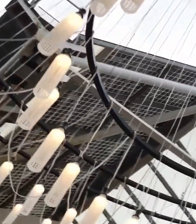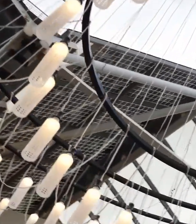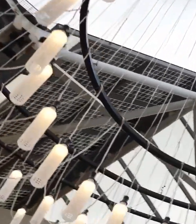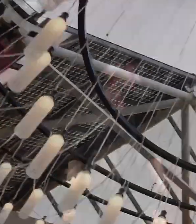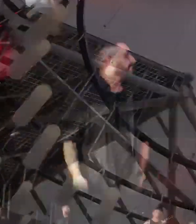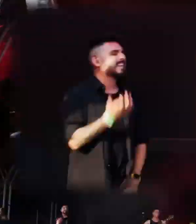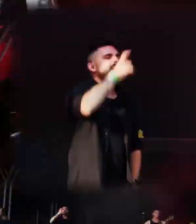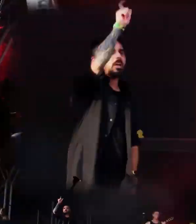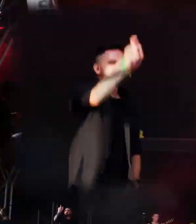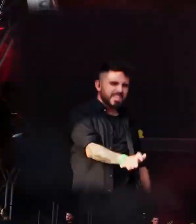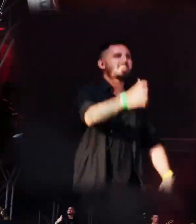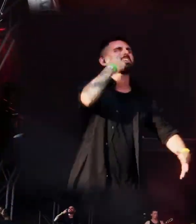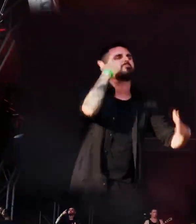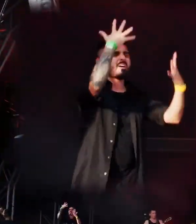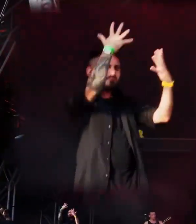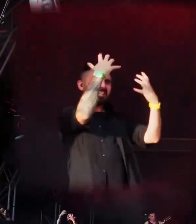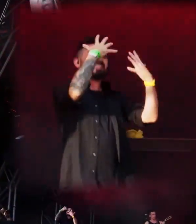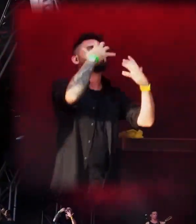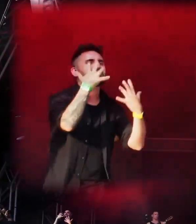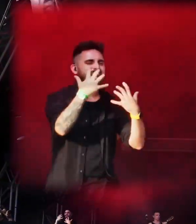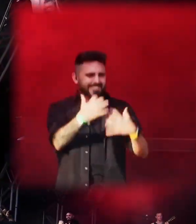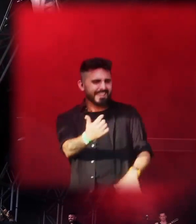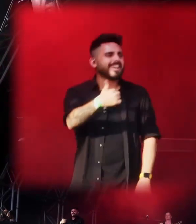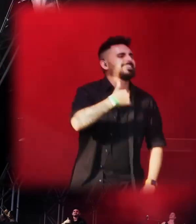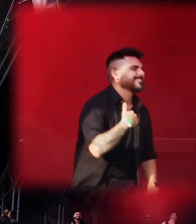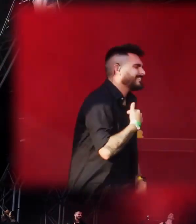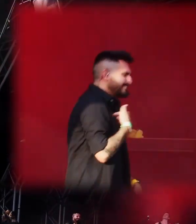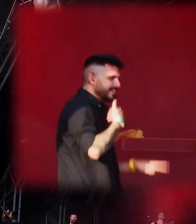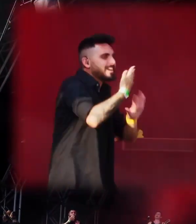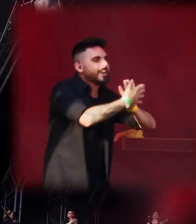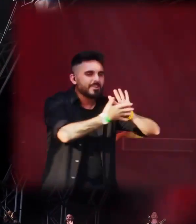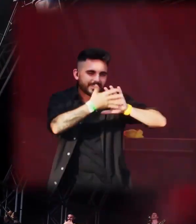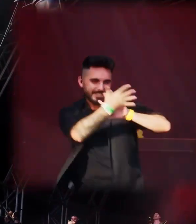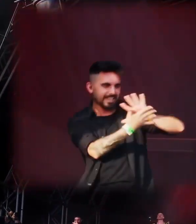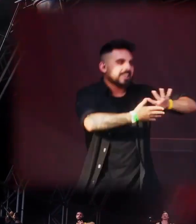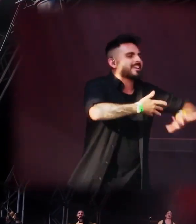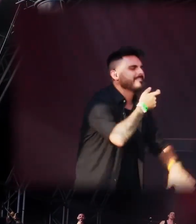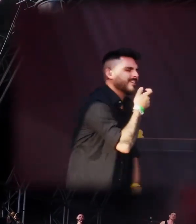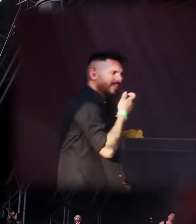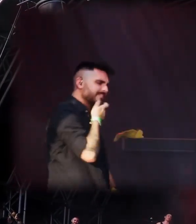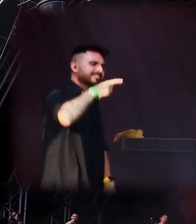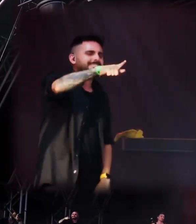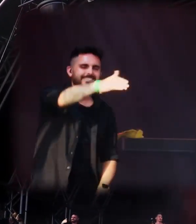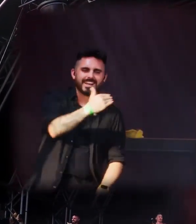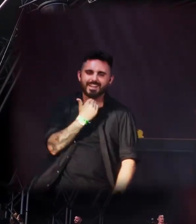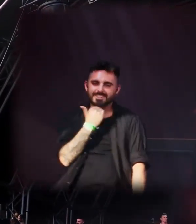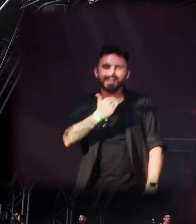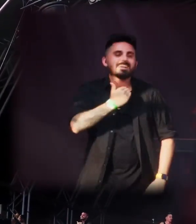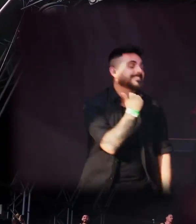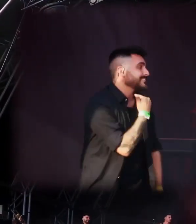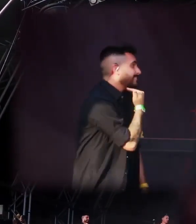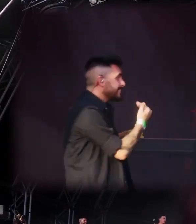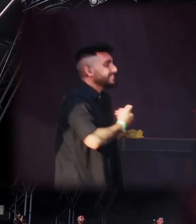Si alguien vive en mis adentros, sabe que me gusta